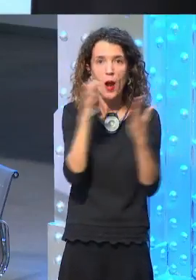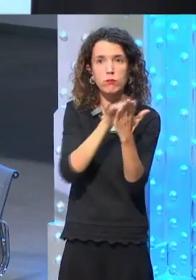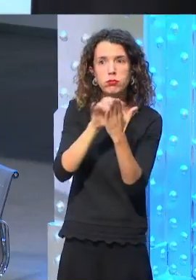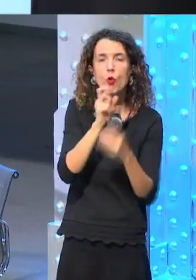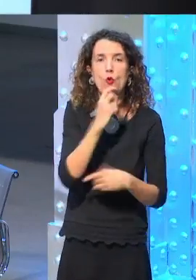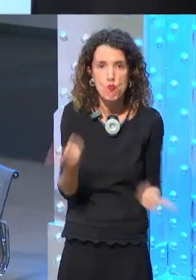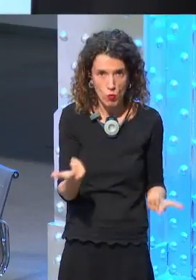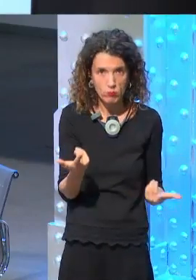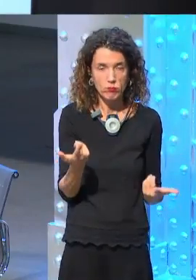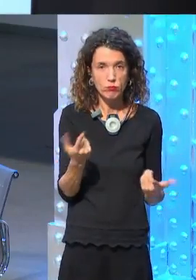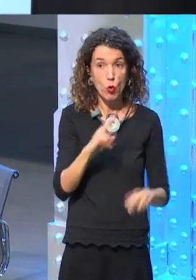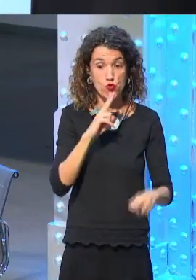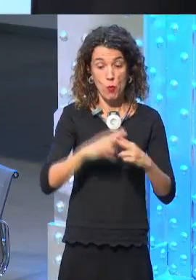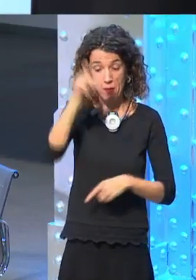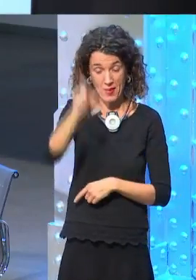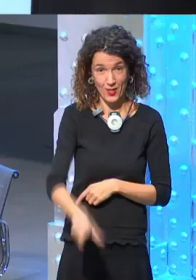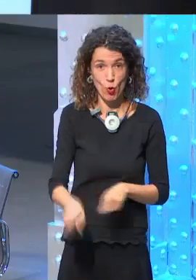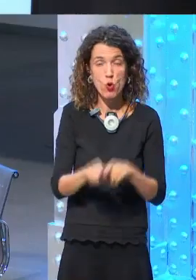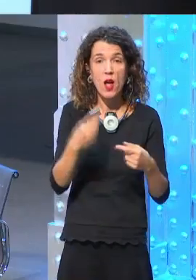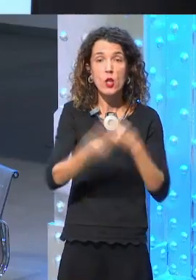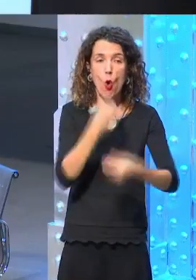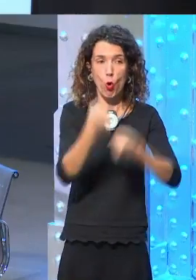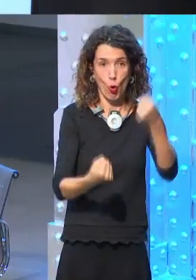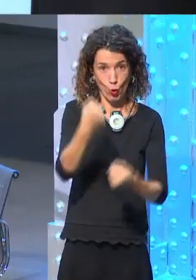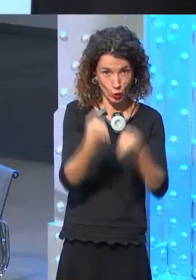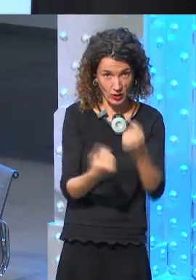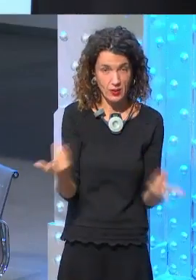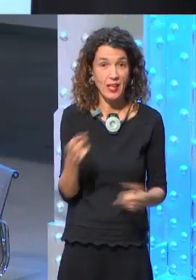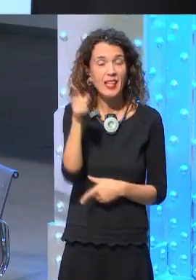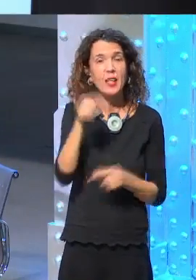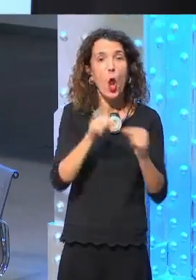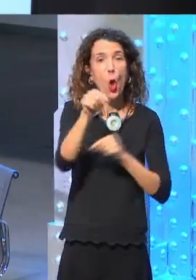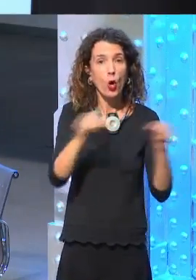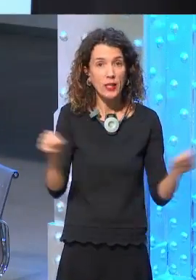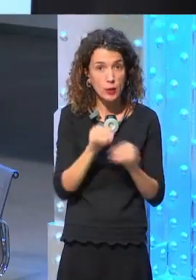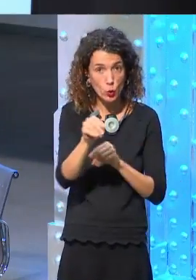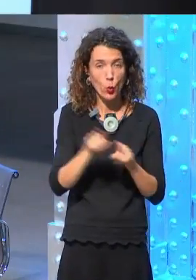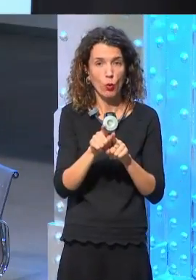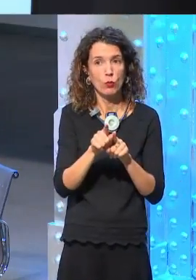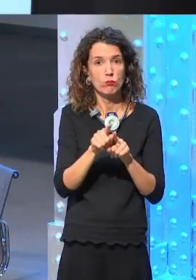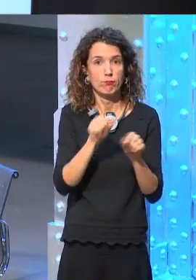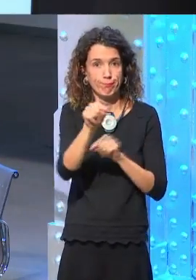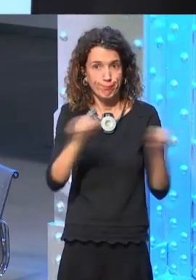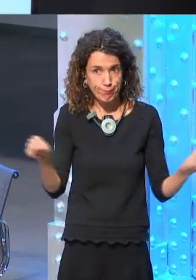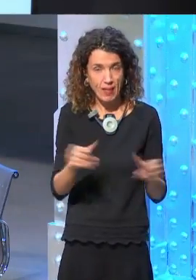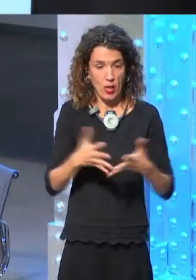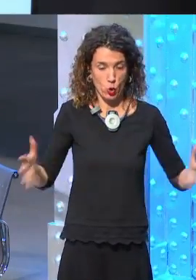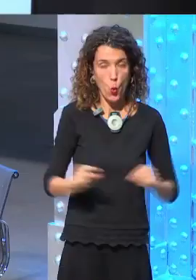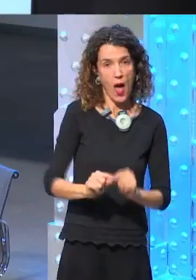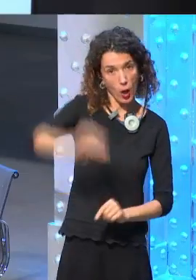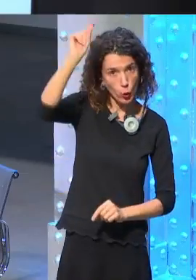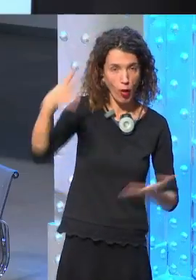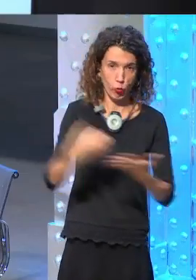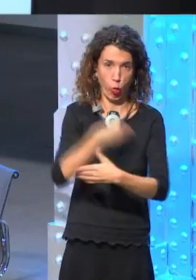aquí tenemos el nombre de la persona que hizo los coches. Esta es la longitud, las dimensiones, longitud, anchura,